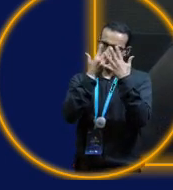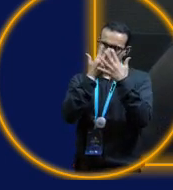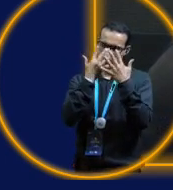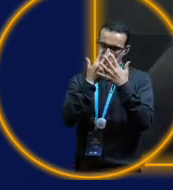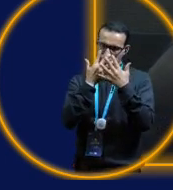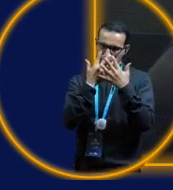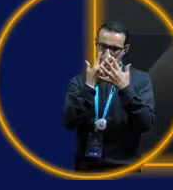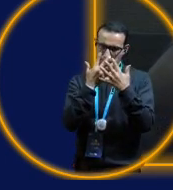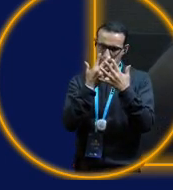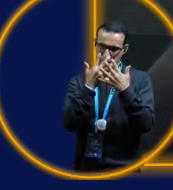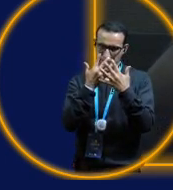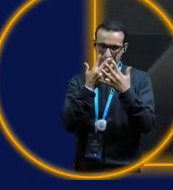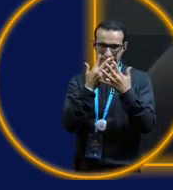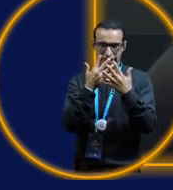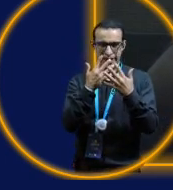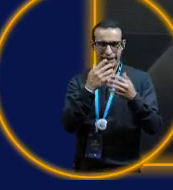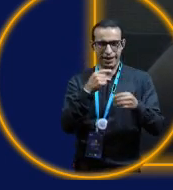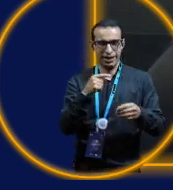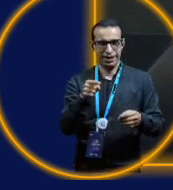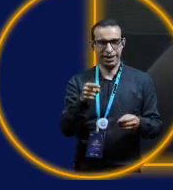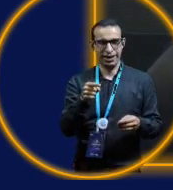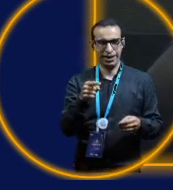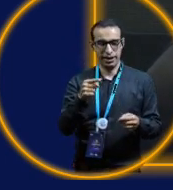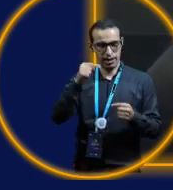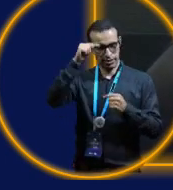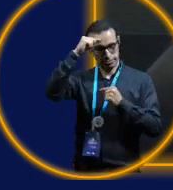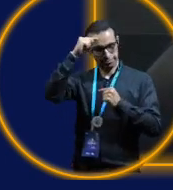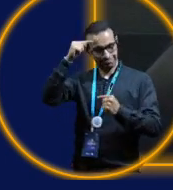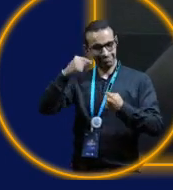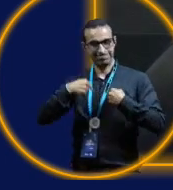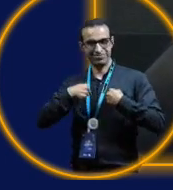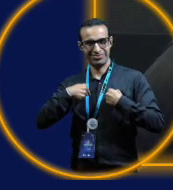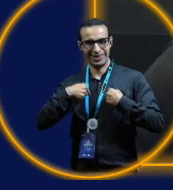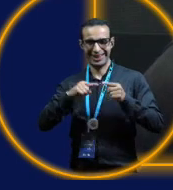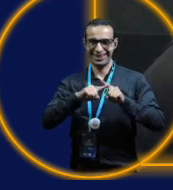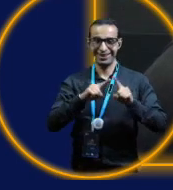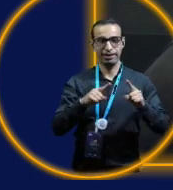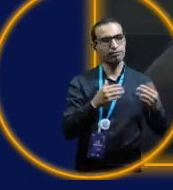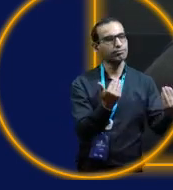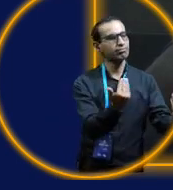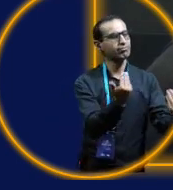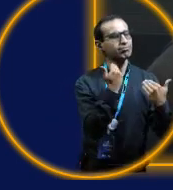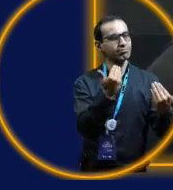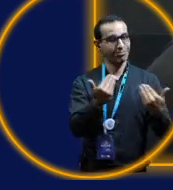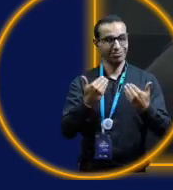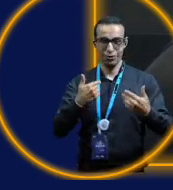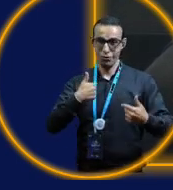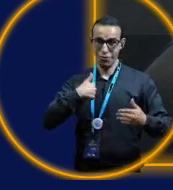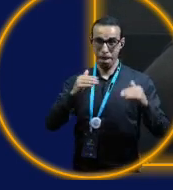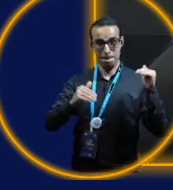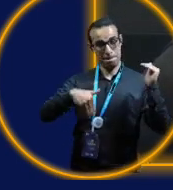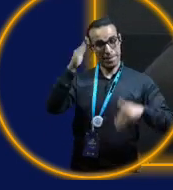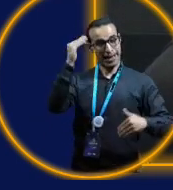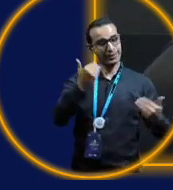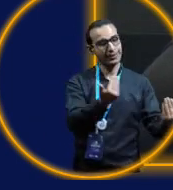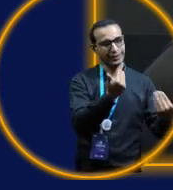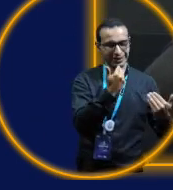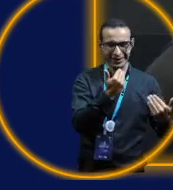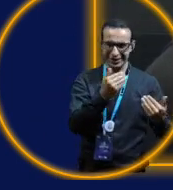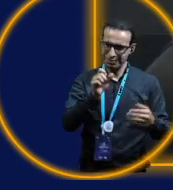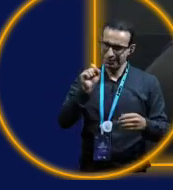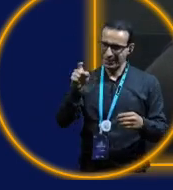confundidas confunde narcisismo con autenticidad Cómo se puede ser realmente